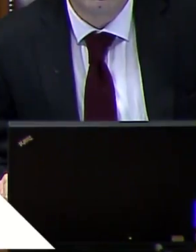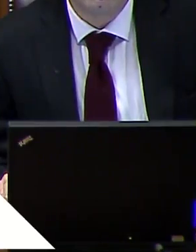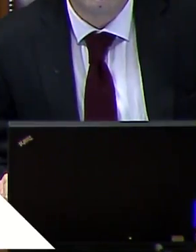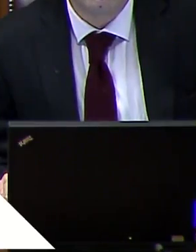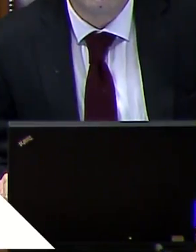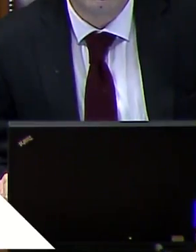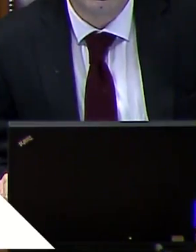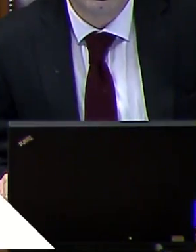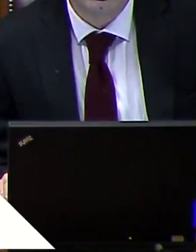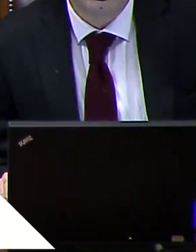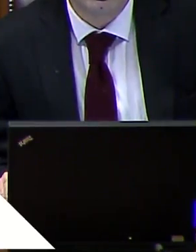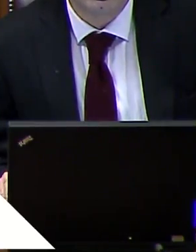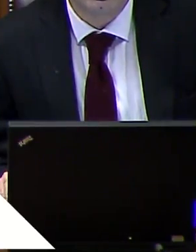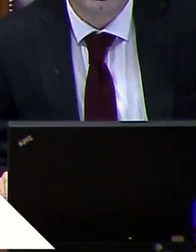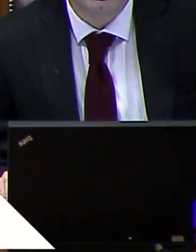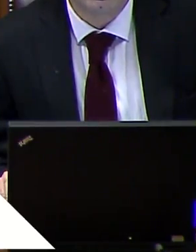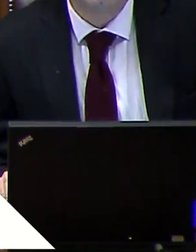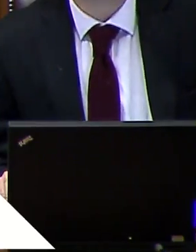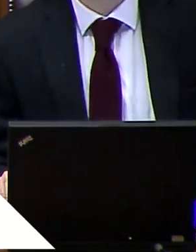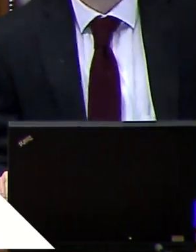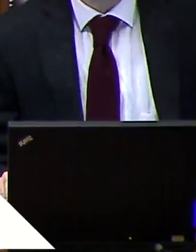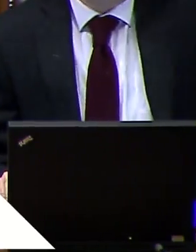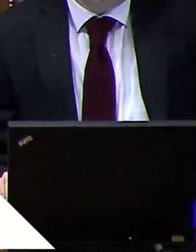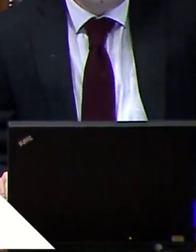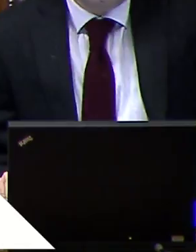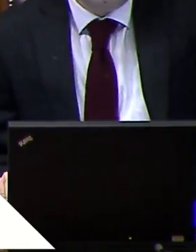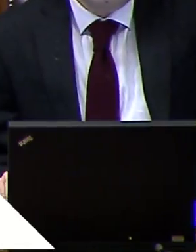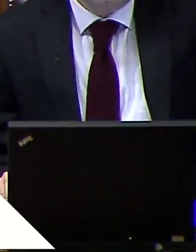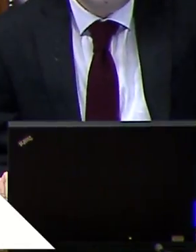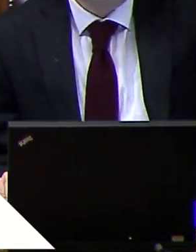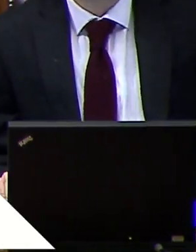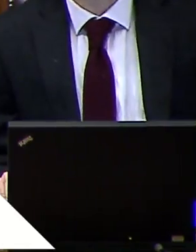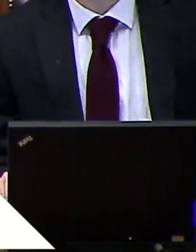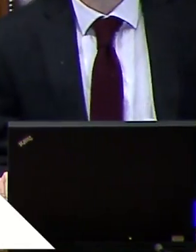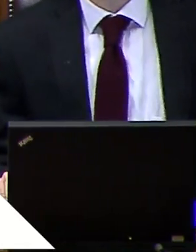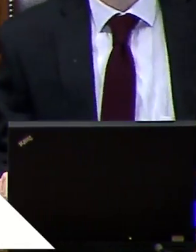que nos visitan y que se encuentran en las tribunas del hemicidio